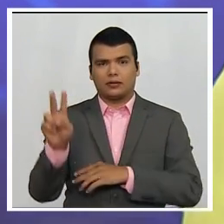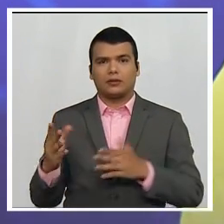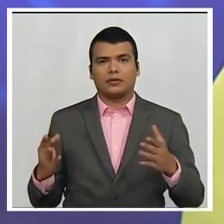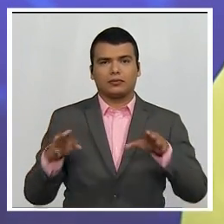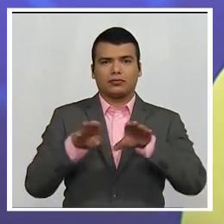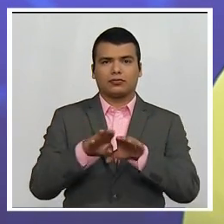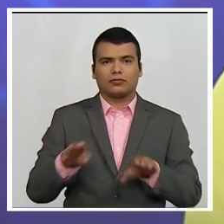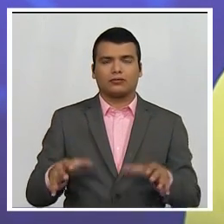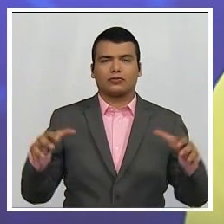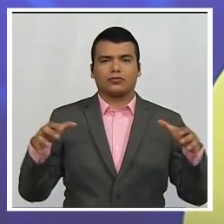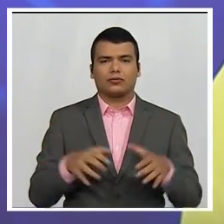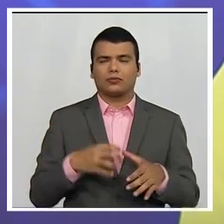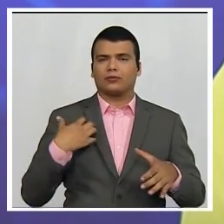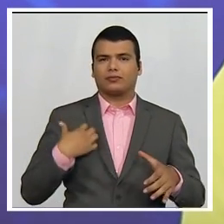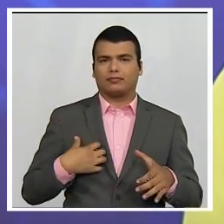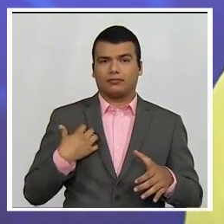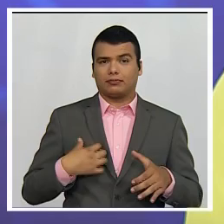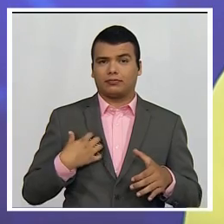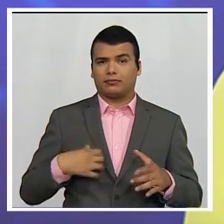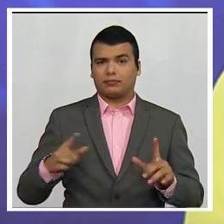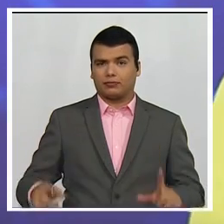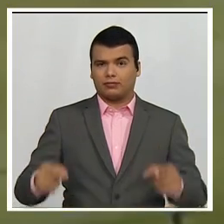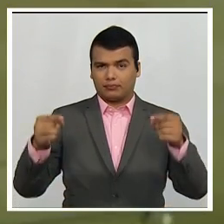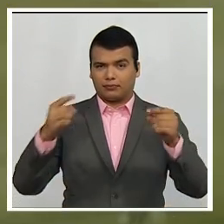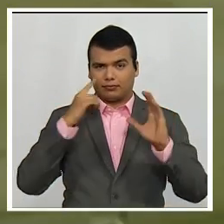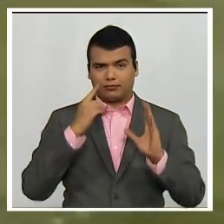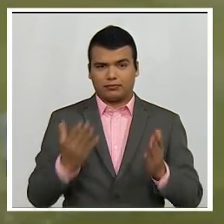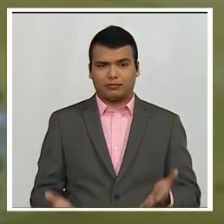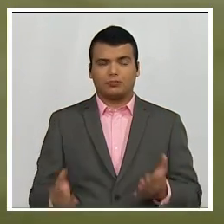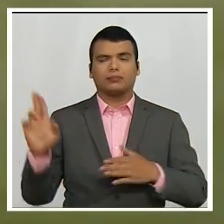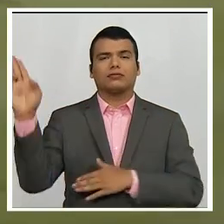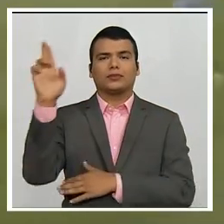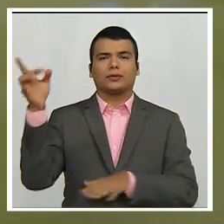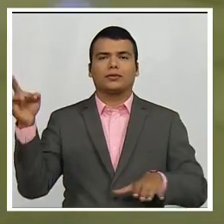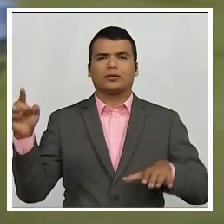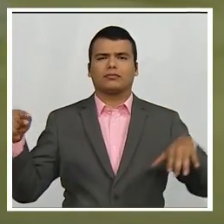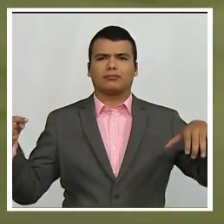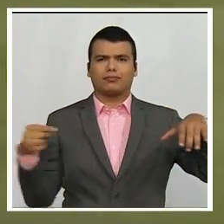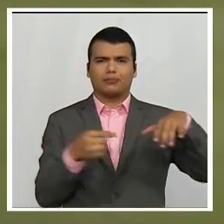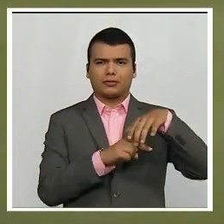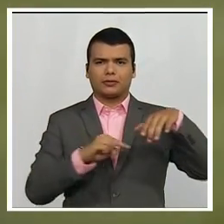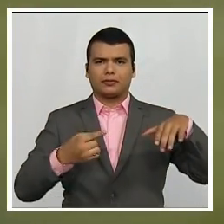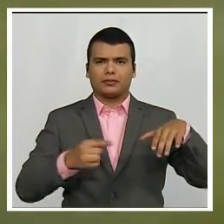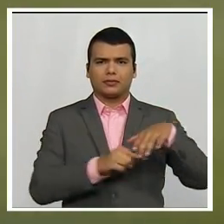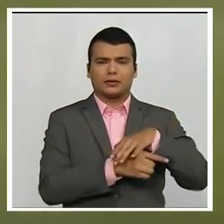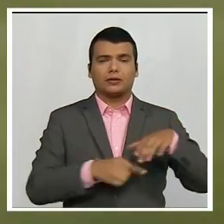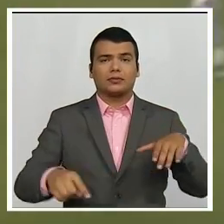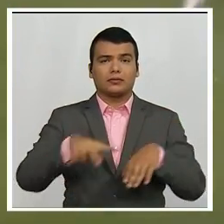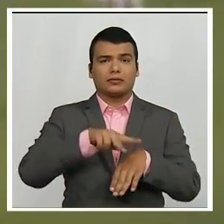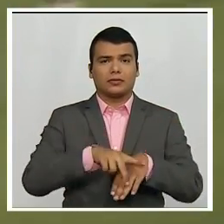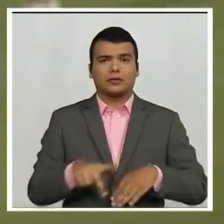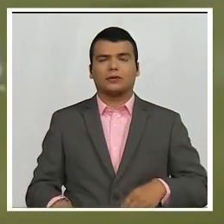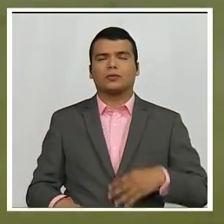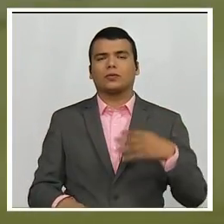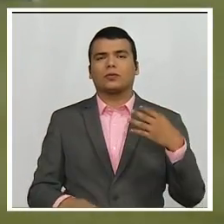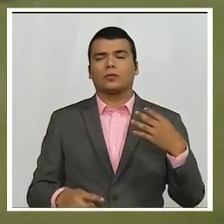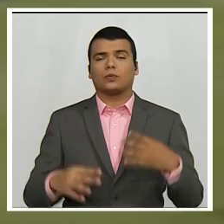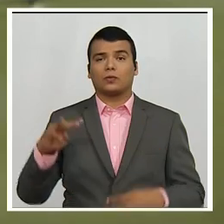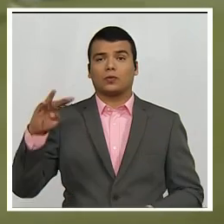empate jugando como local frente a argentina uruguay goleó a paraguay 4 por 0 en el minuto